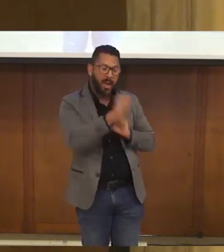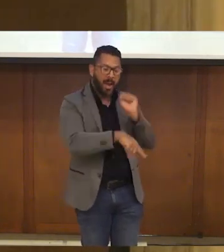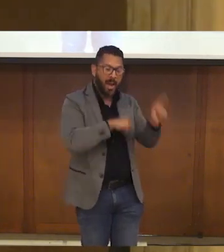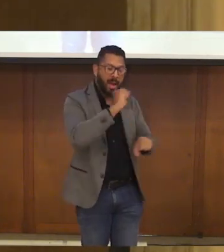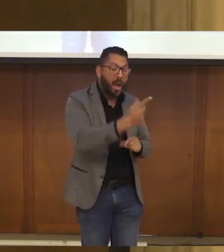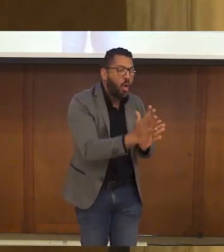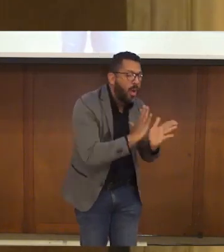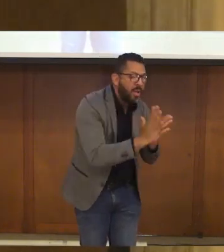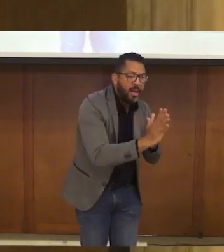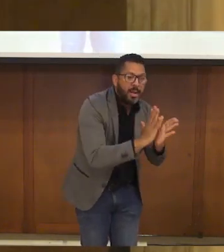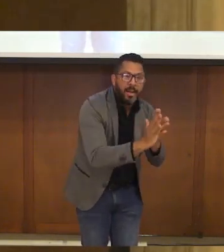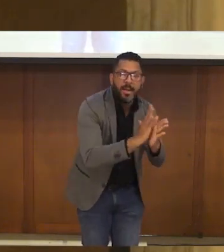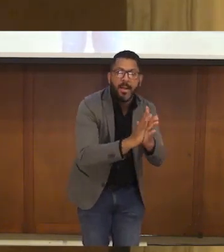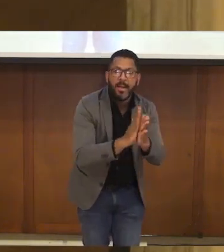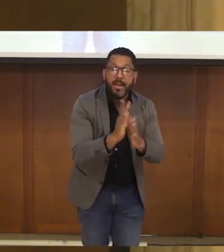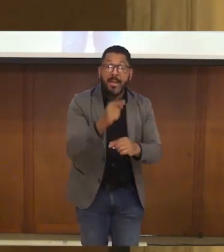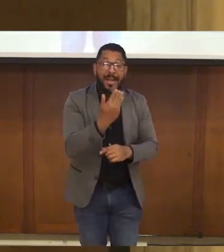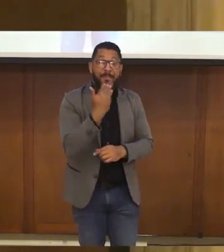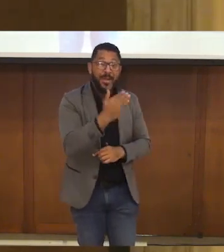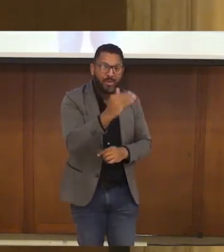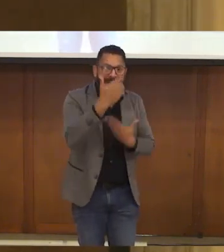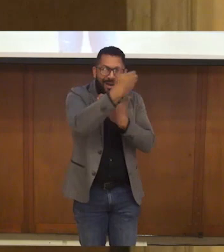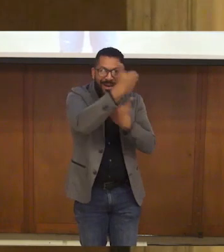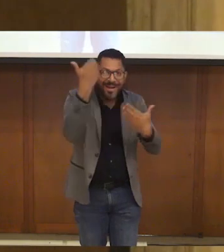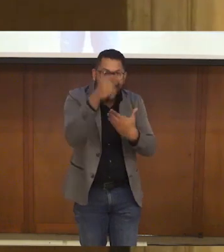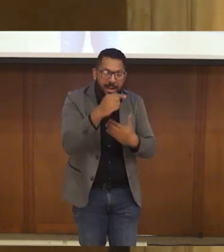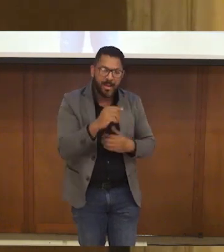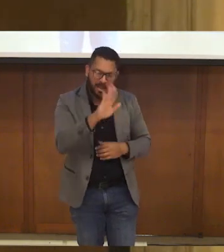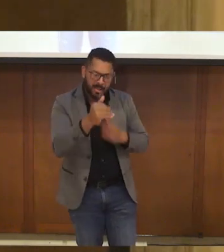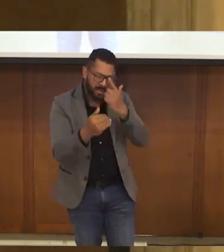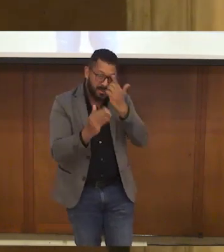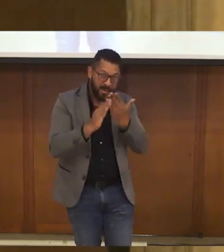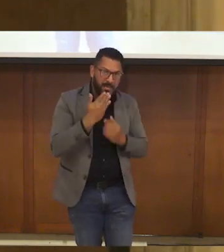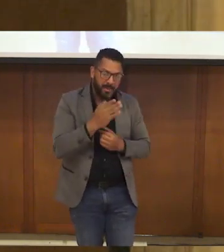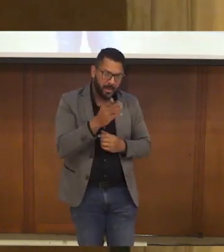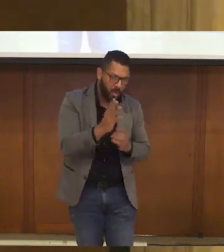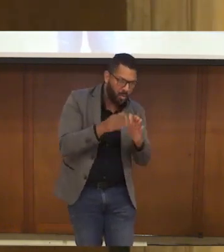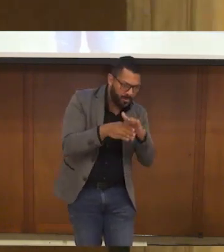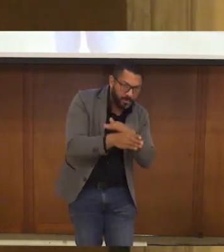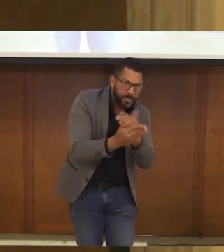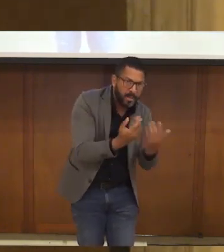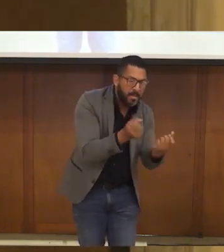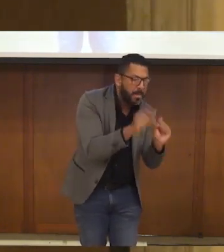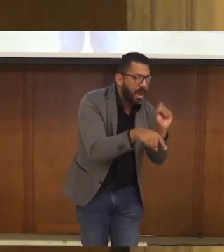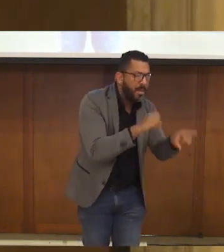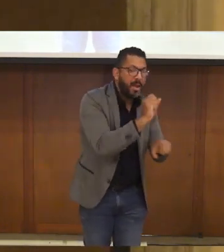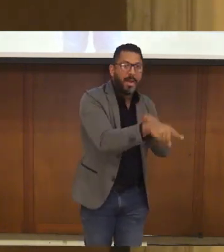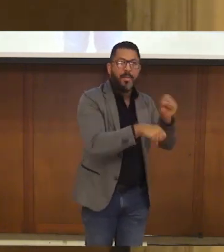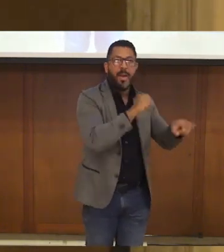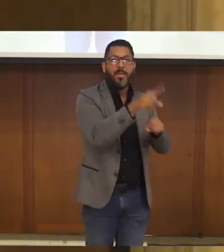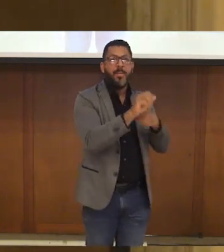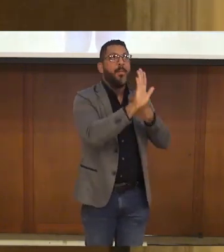de buscar historias, de recorrer, de pedirle permiso a la guerrilla y de conocer el país. Y los